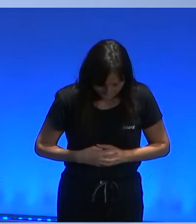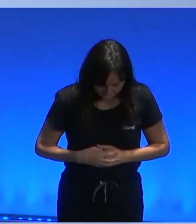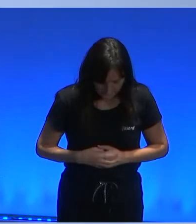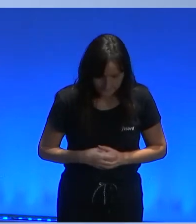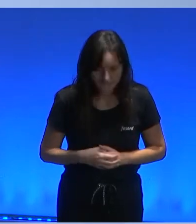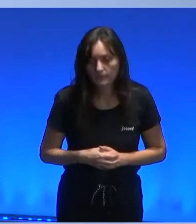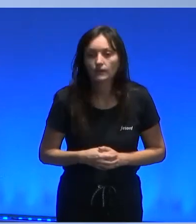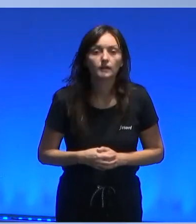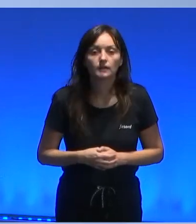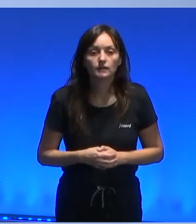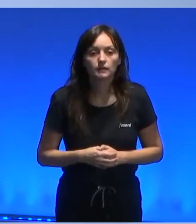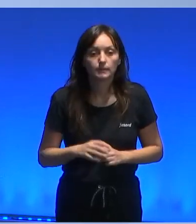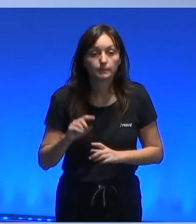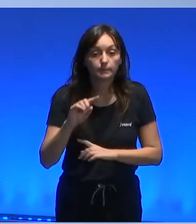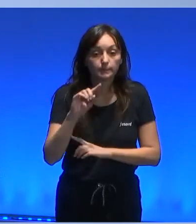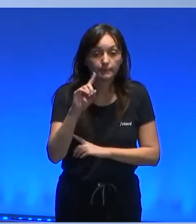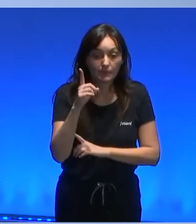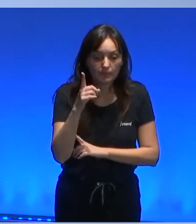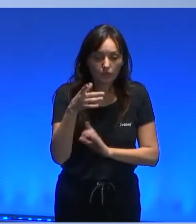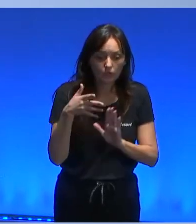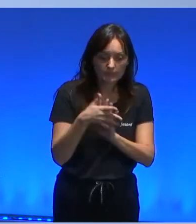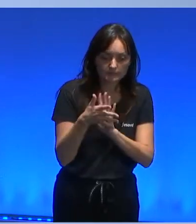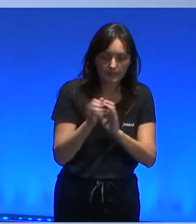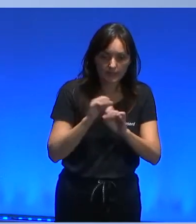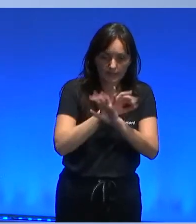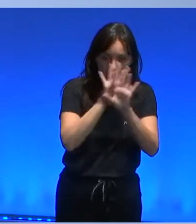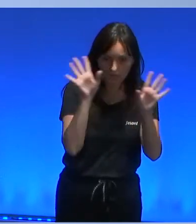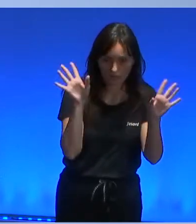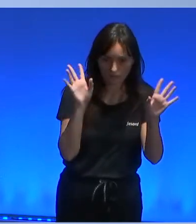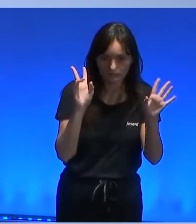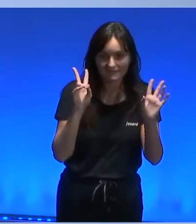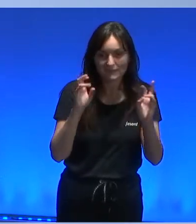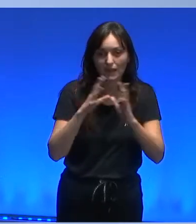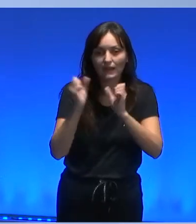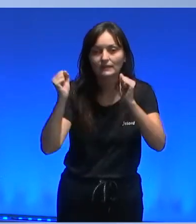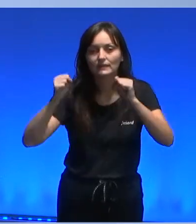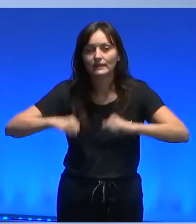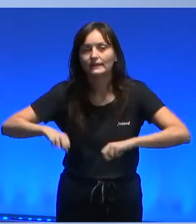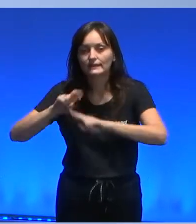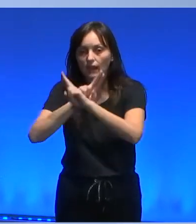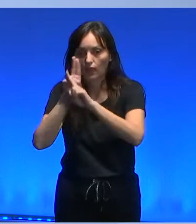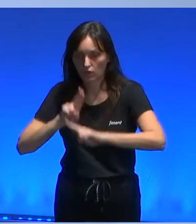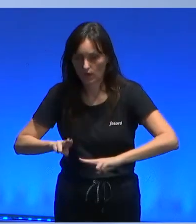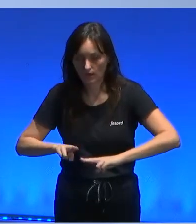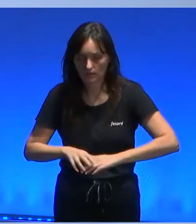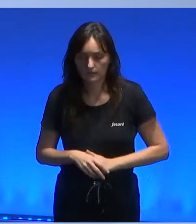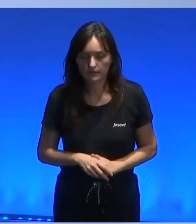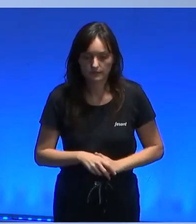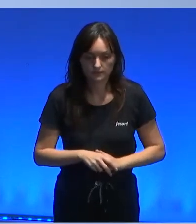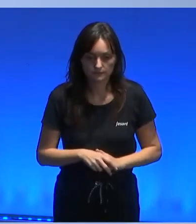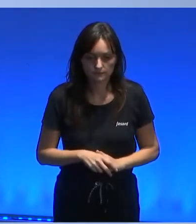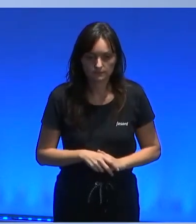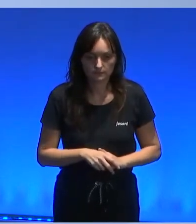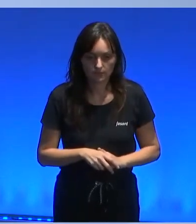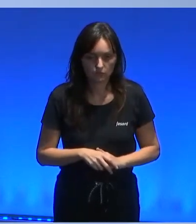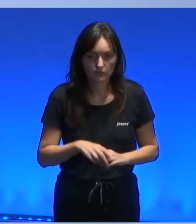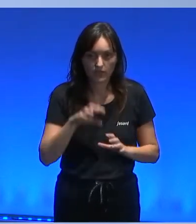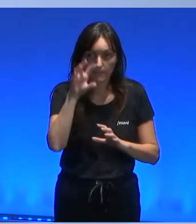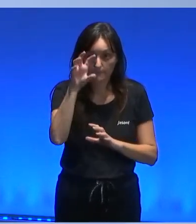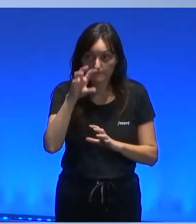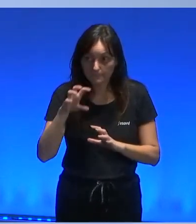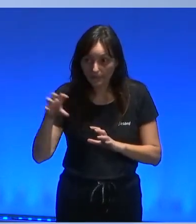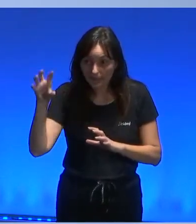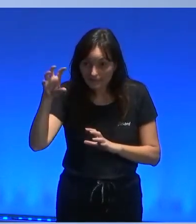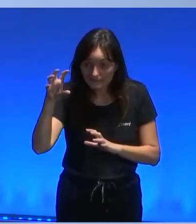Antes que todo, aclarar que es un tratado internacional y por todos los países que